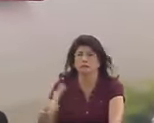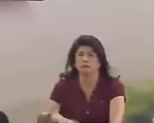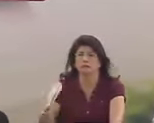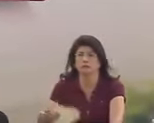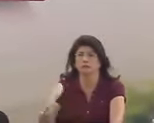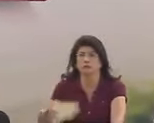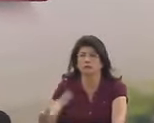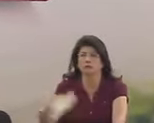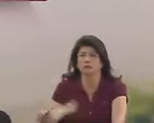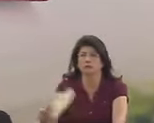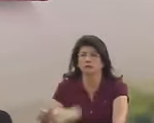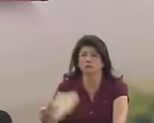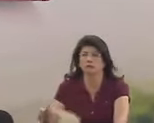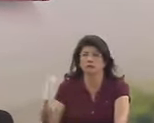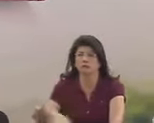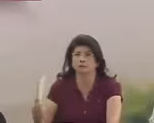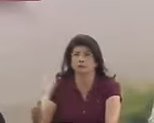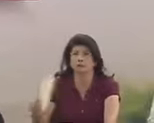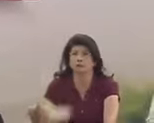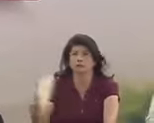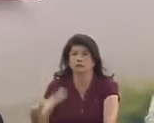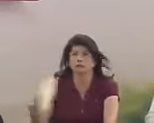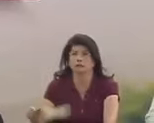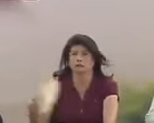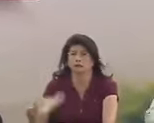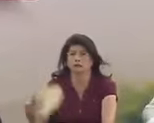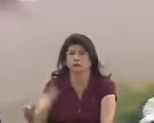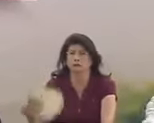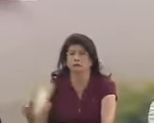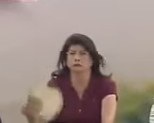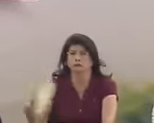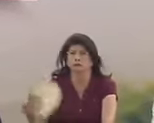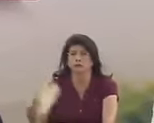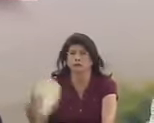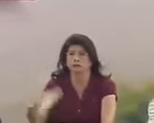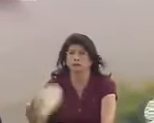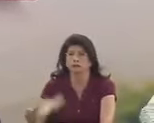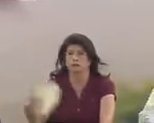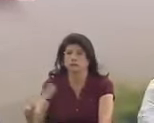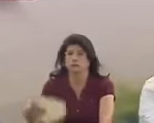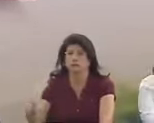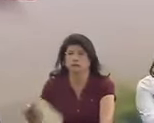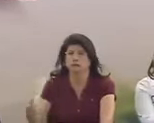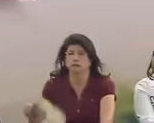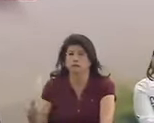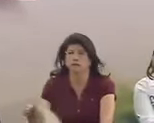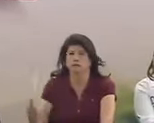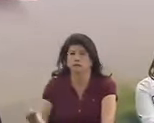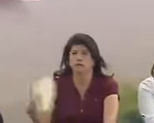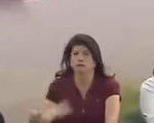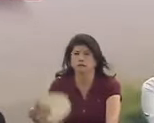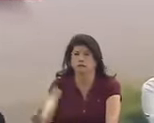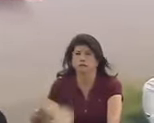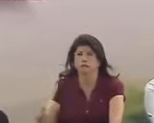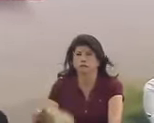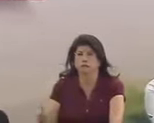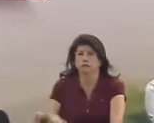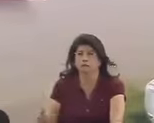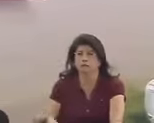Queremos mayoría en el Congreso para que no le falte presupuesto a los